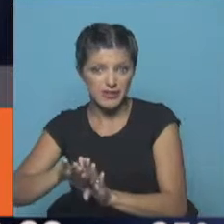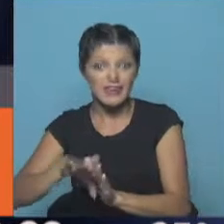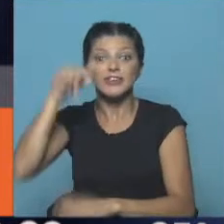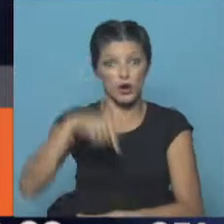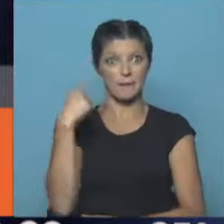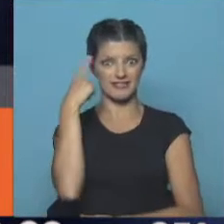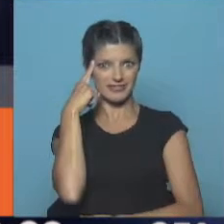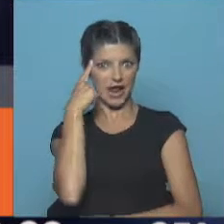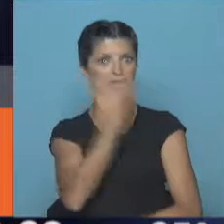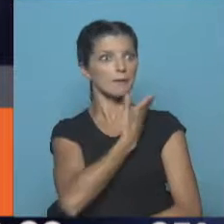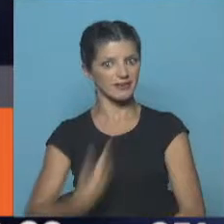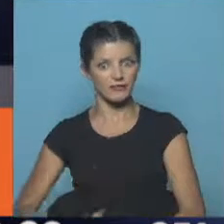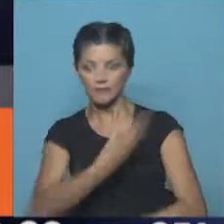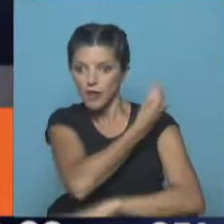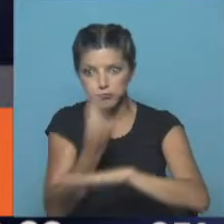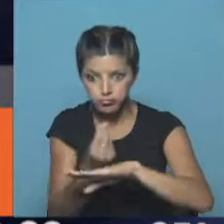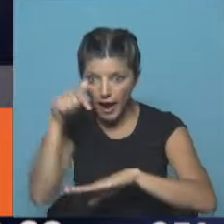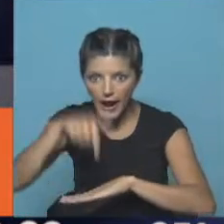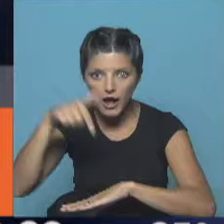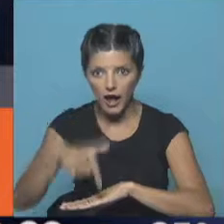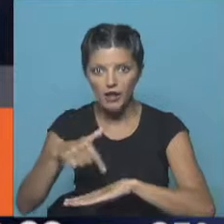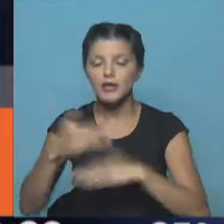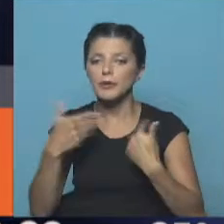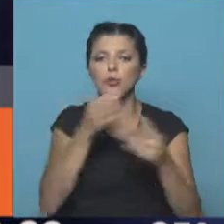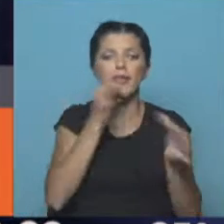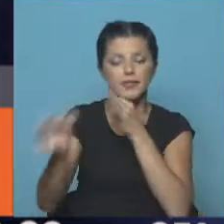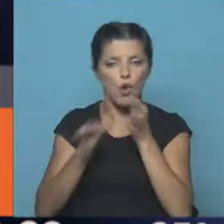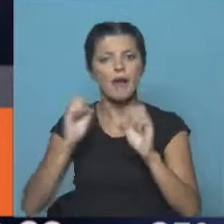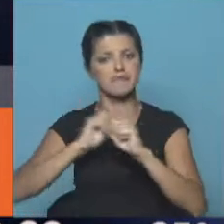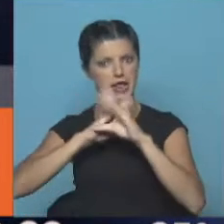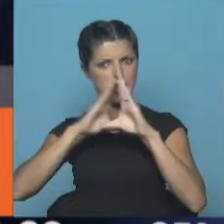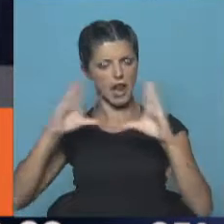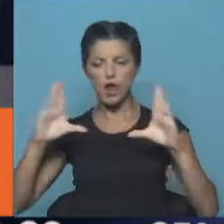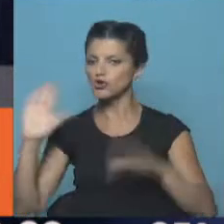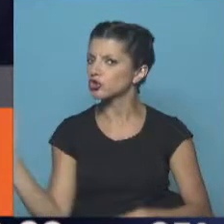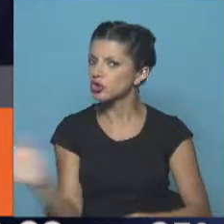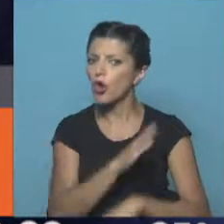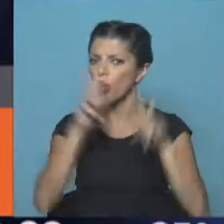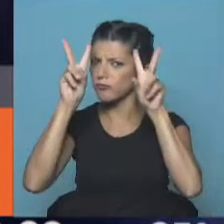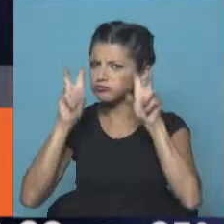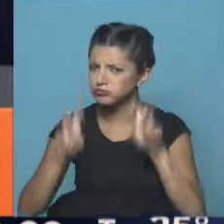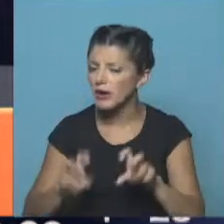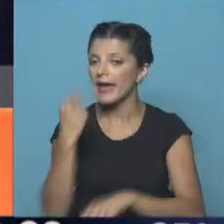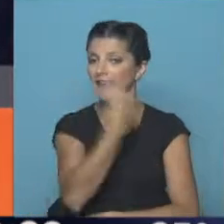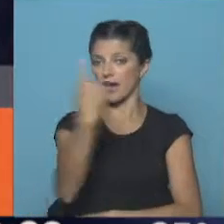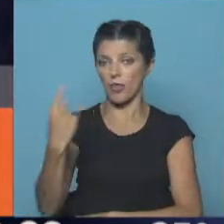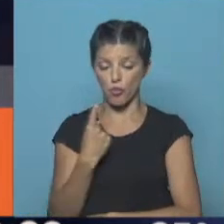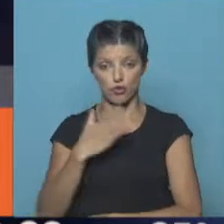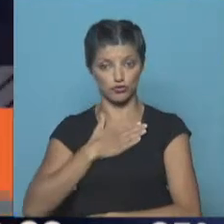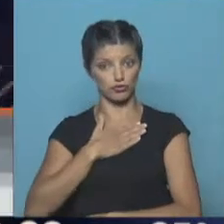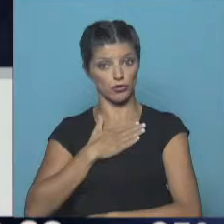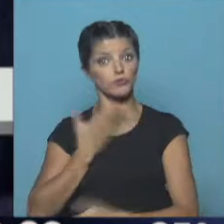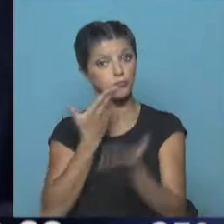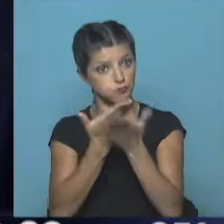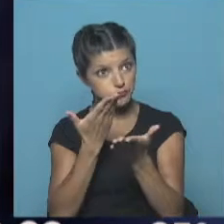el presidente acá, que haya hablado con claridad absolutamente todos los temas que cada uno de los gobernadores le